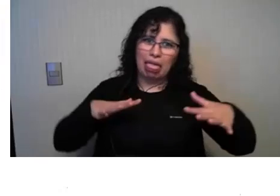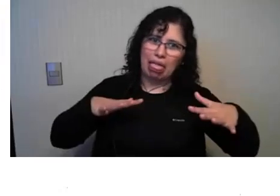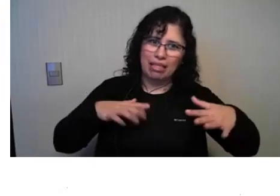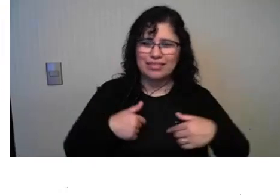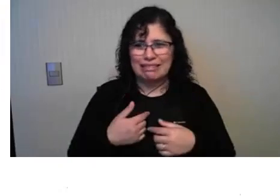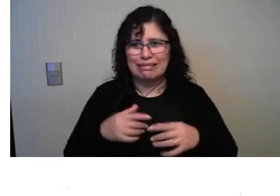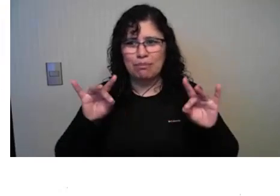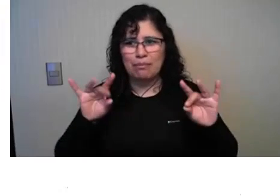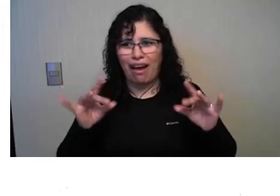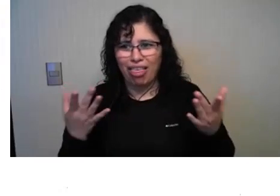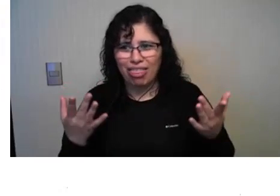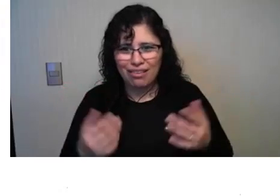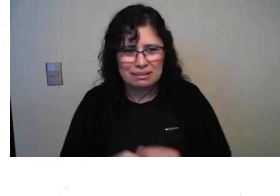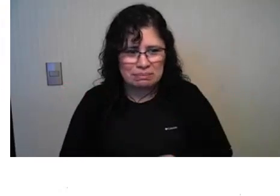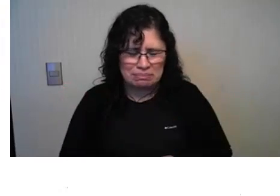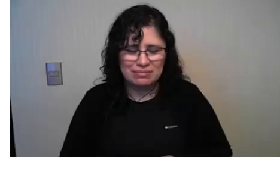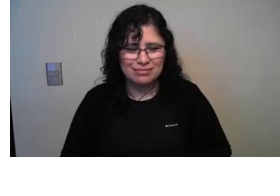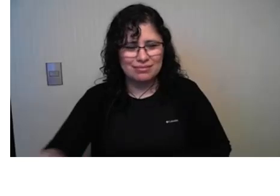pero